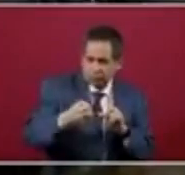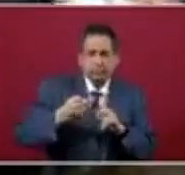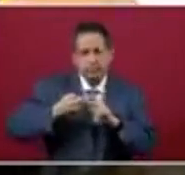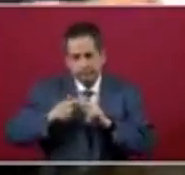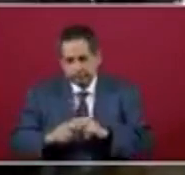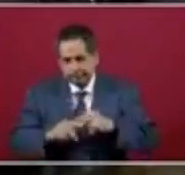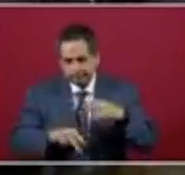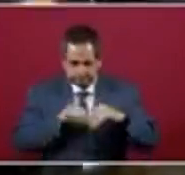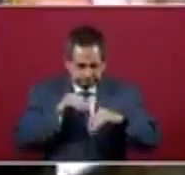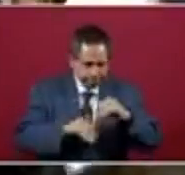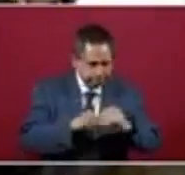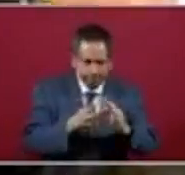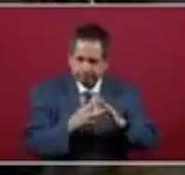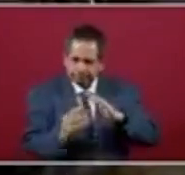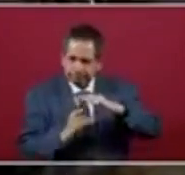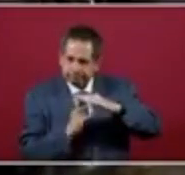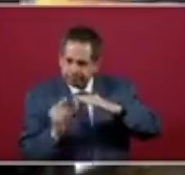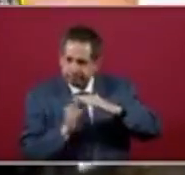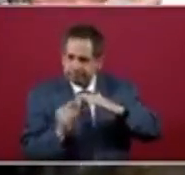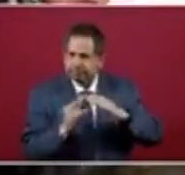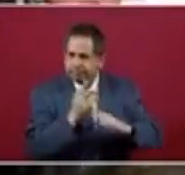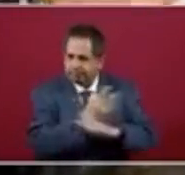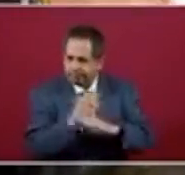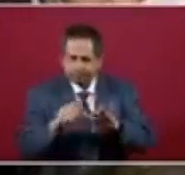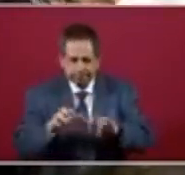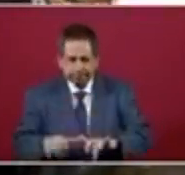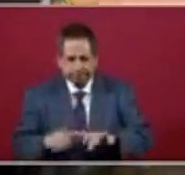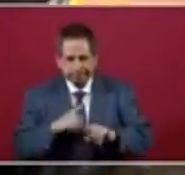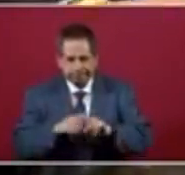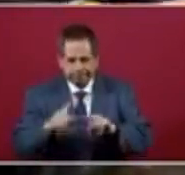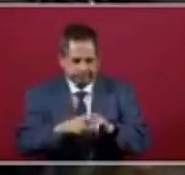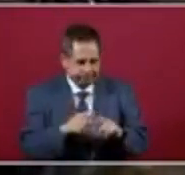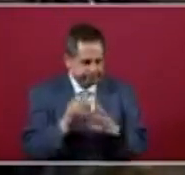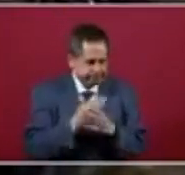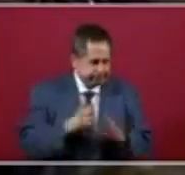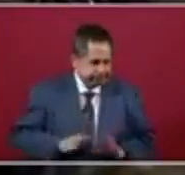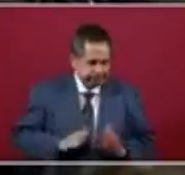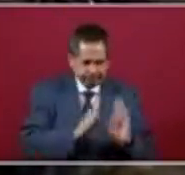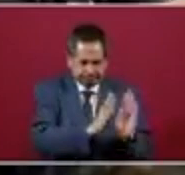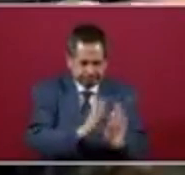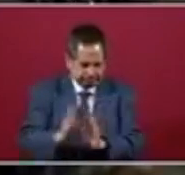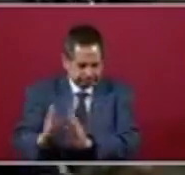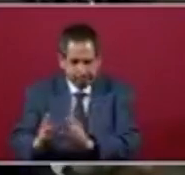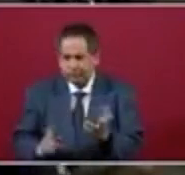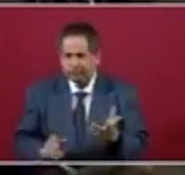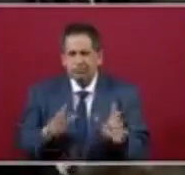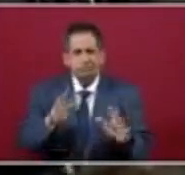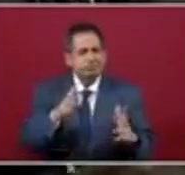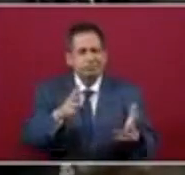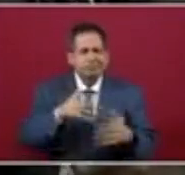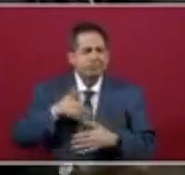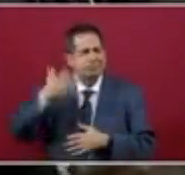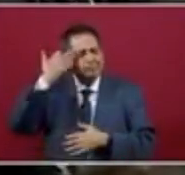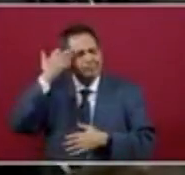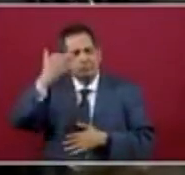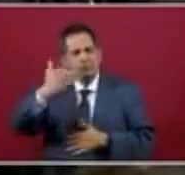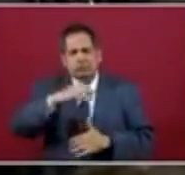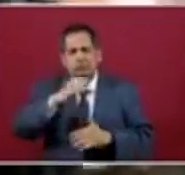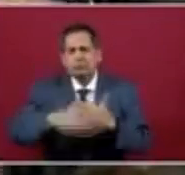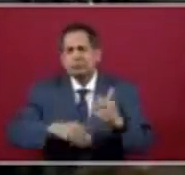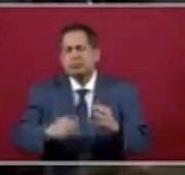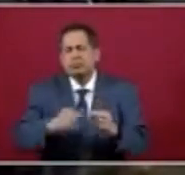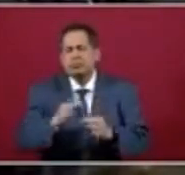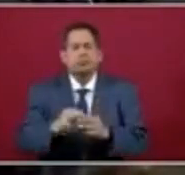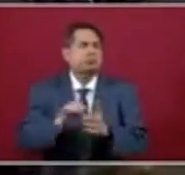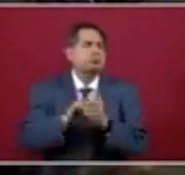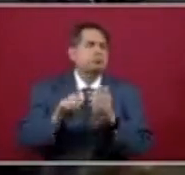a digitalizar, a ordenar y a clasificar y a ponerse a disposición de la gente, ¿cuánto tiempo va a tardar? Por